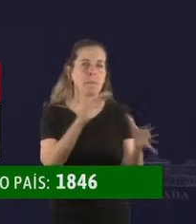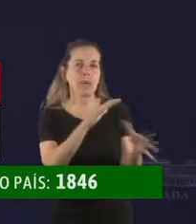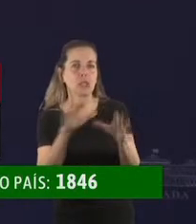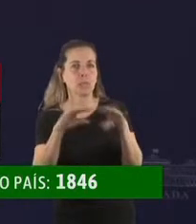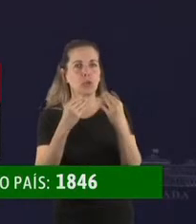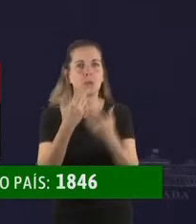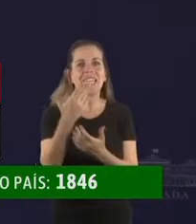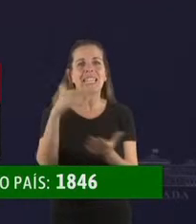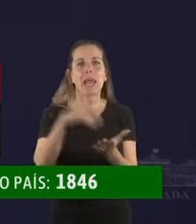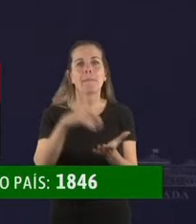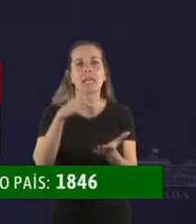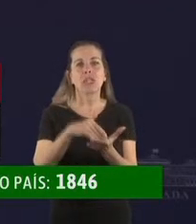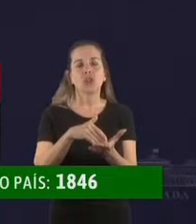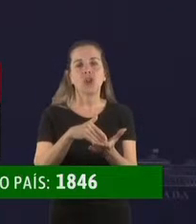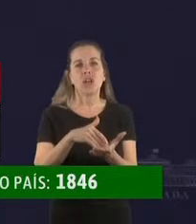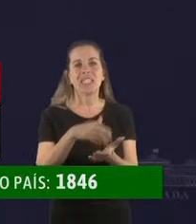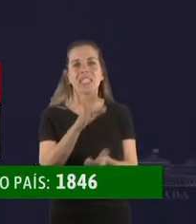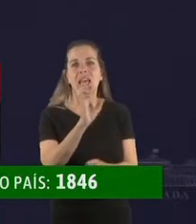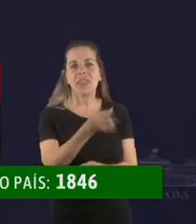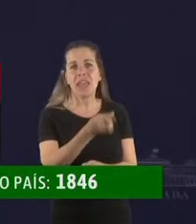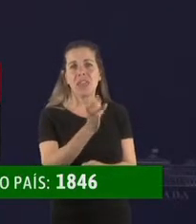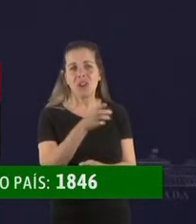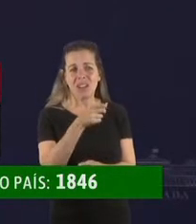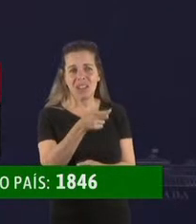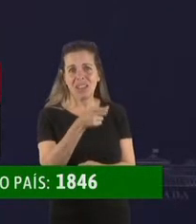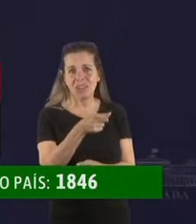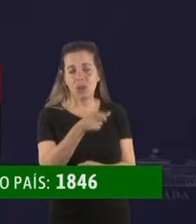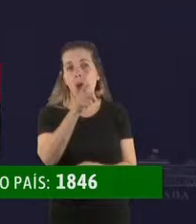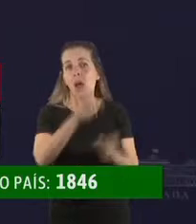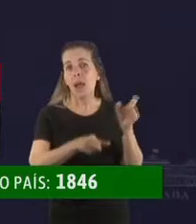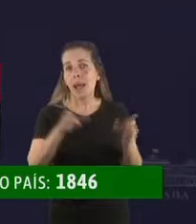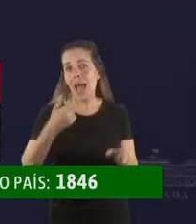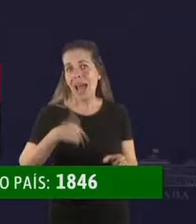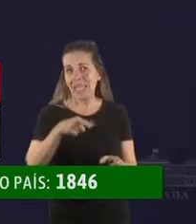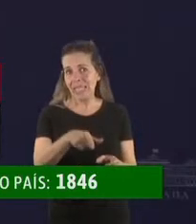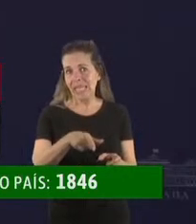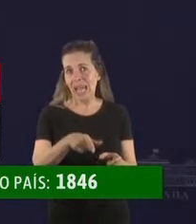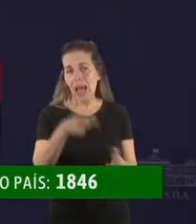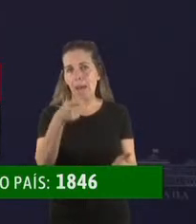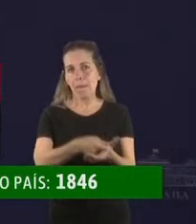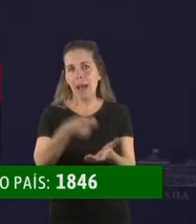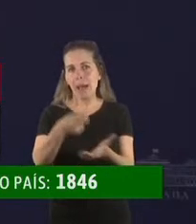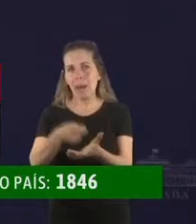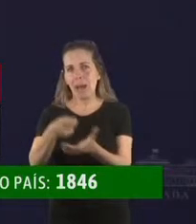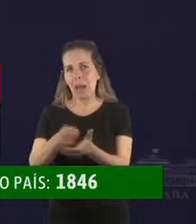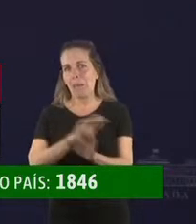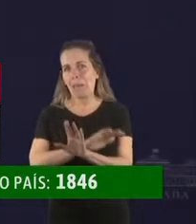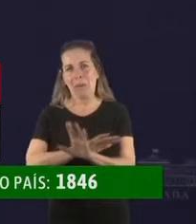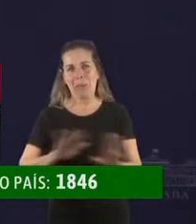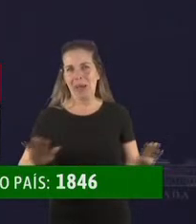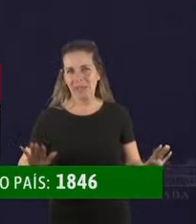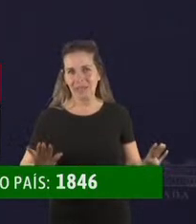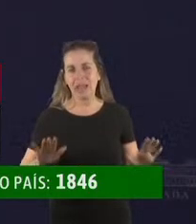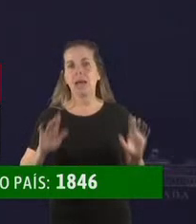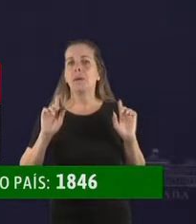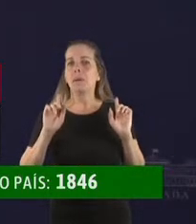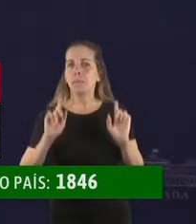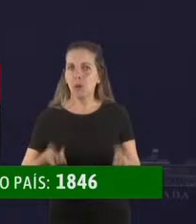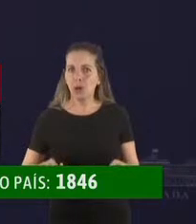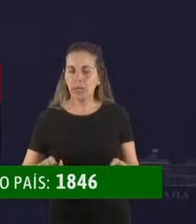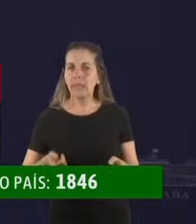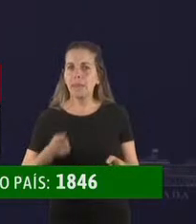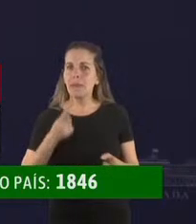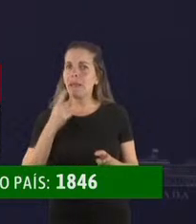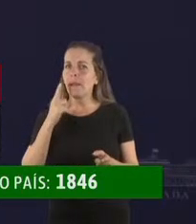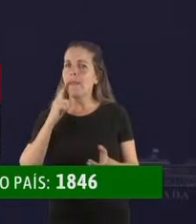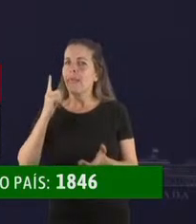millones de dólares que los argentinos dejaremos de pagar en este tipo de cuestiones y además porque ha decidido revisar cada uno